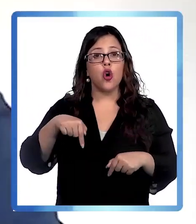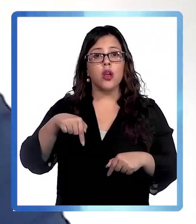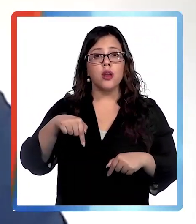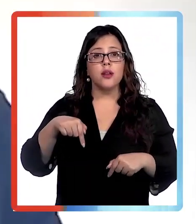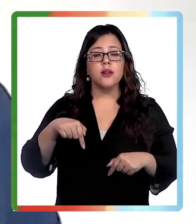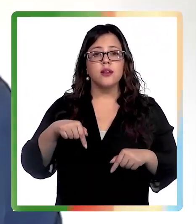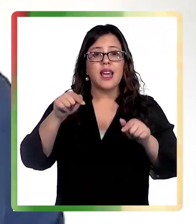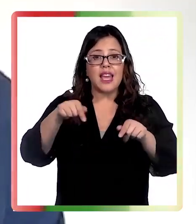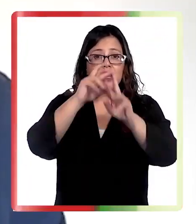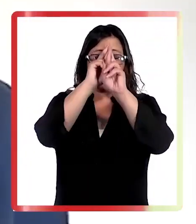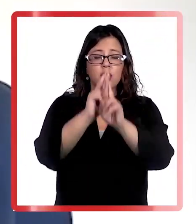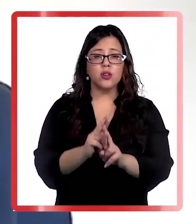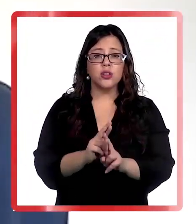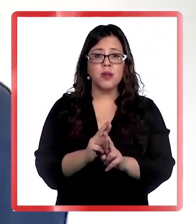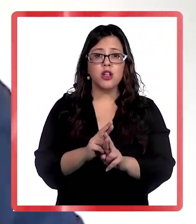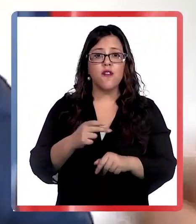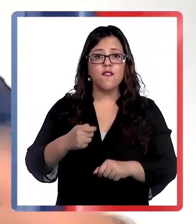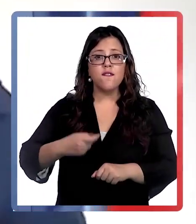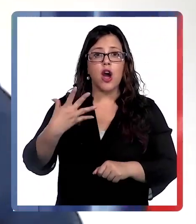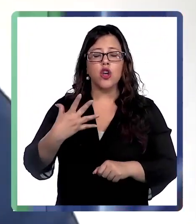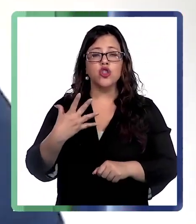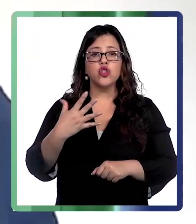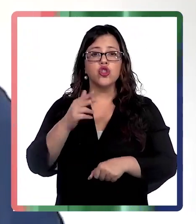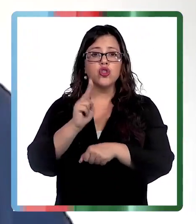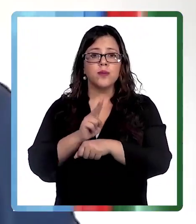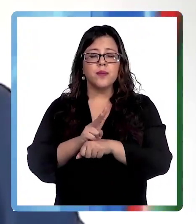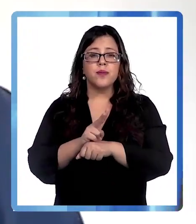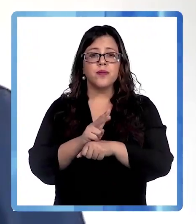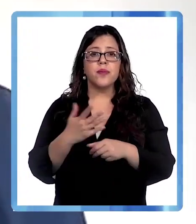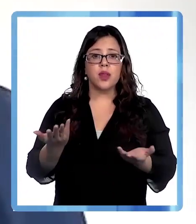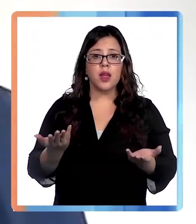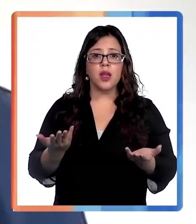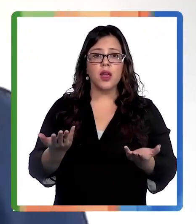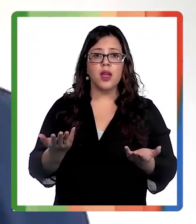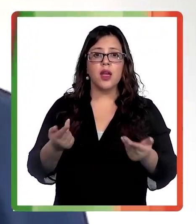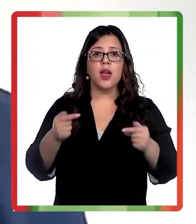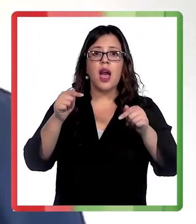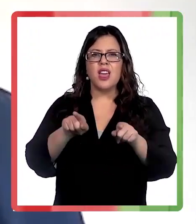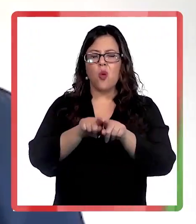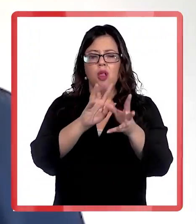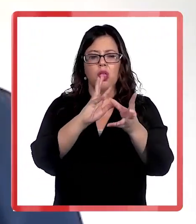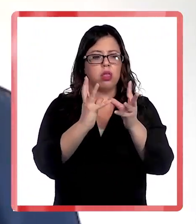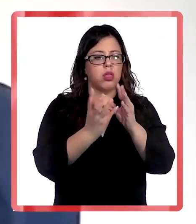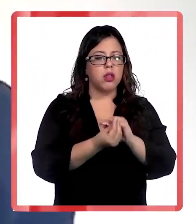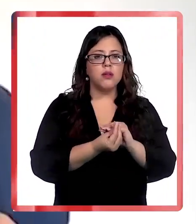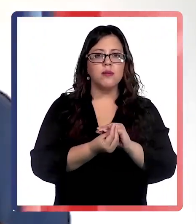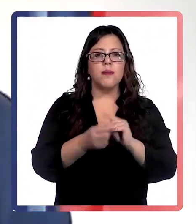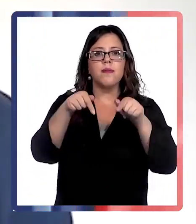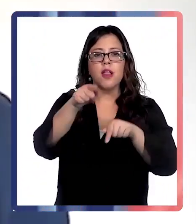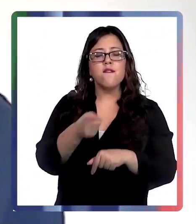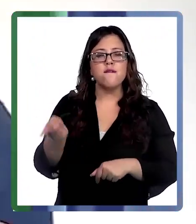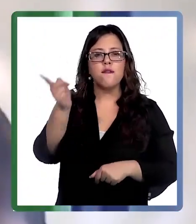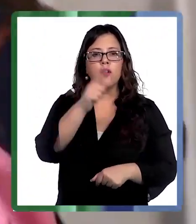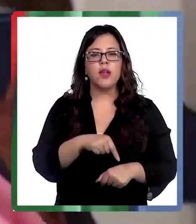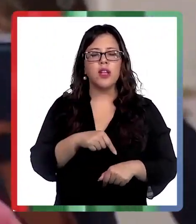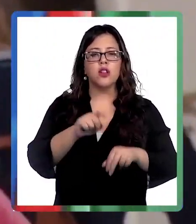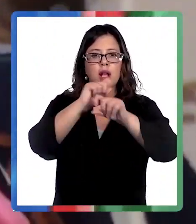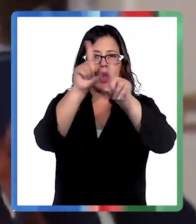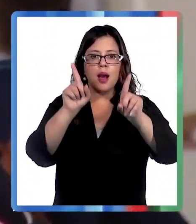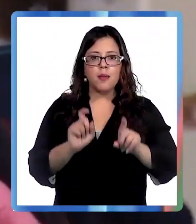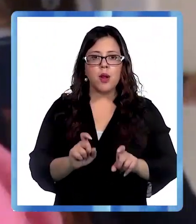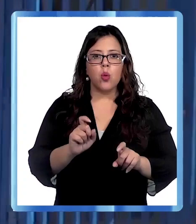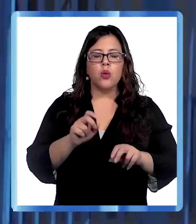docente, en cierta forma se ha desconfigurado. Ahora, volviendo a la pregunta que nosotros hicimos puntualmente, le preguntamos a los